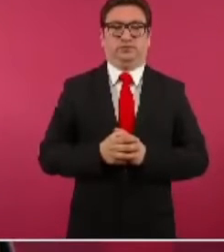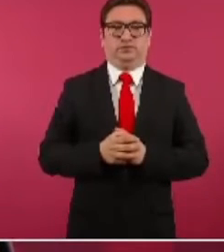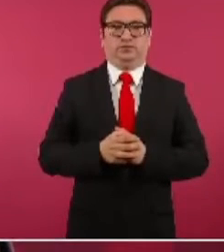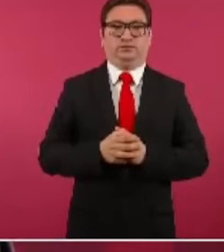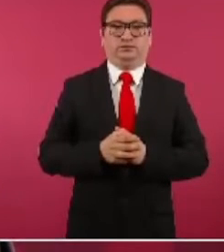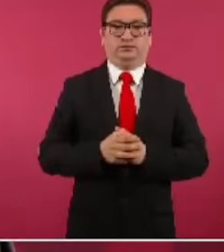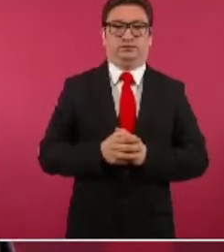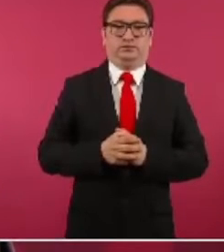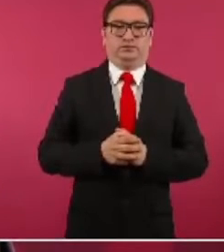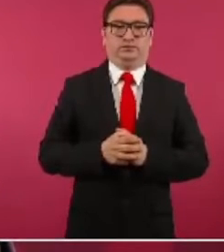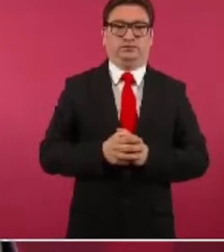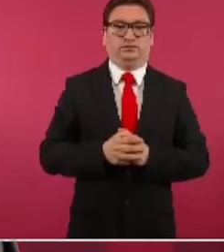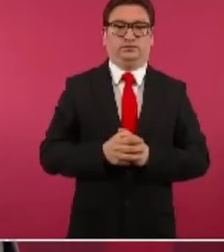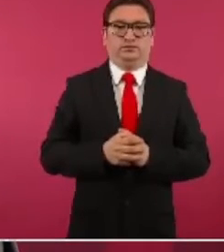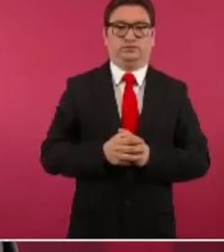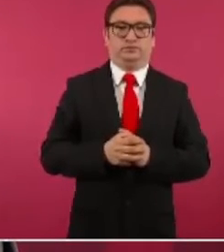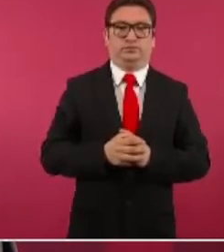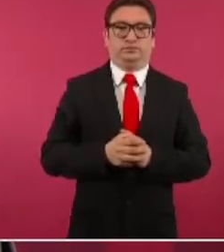aumenta el